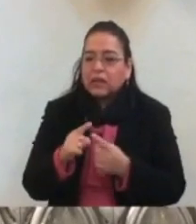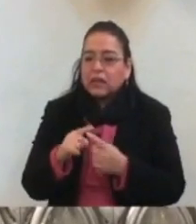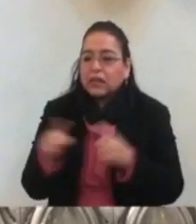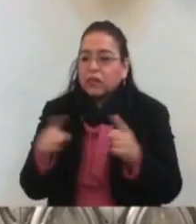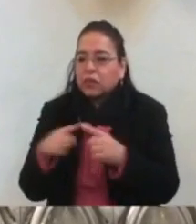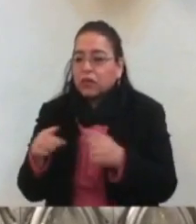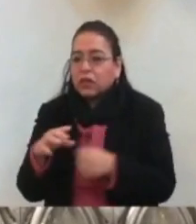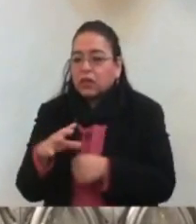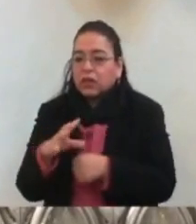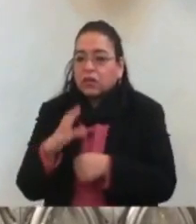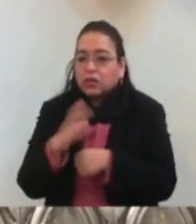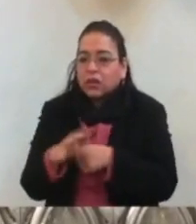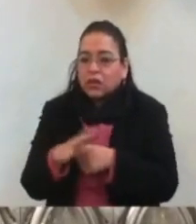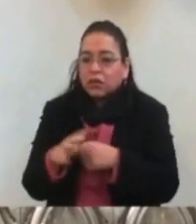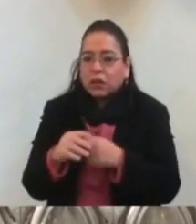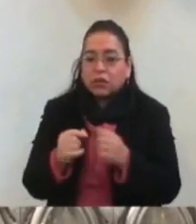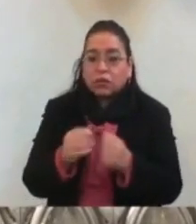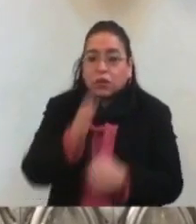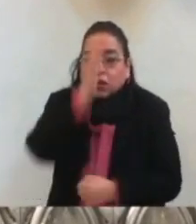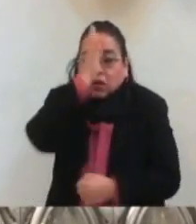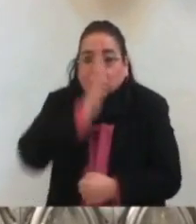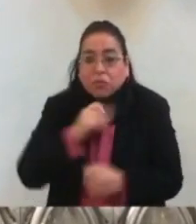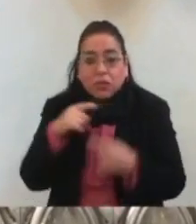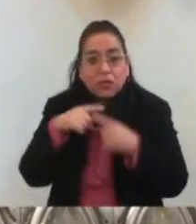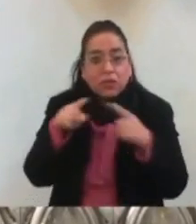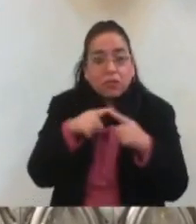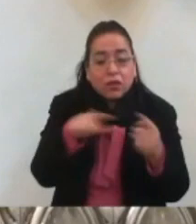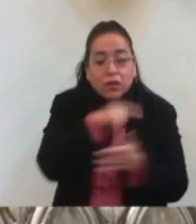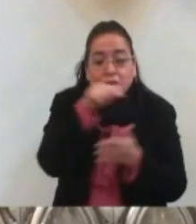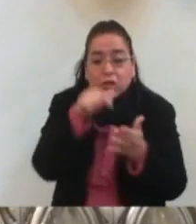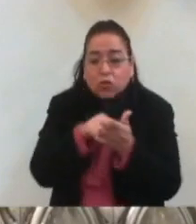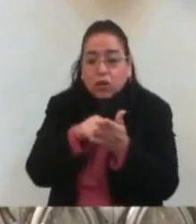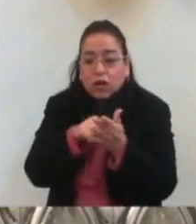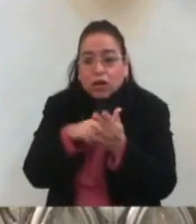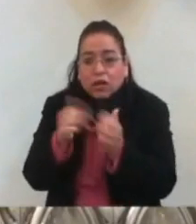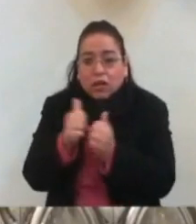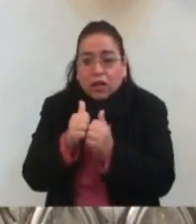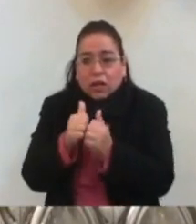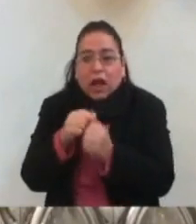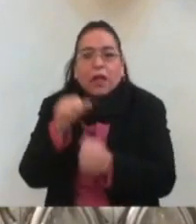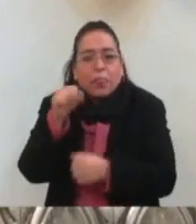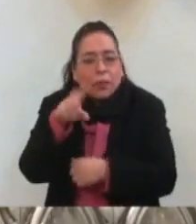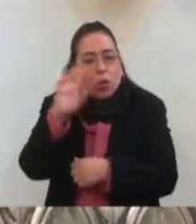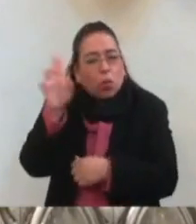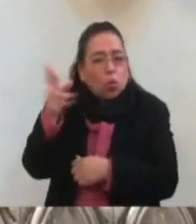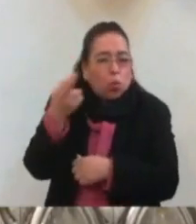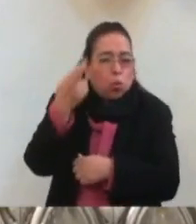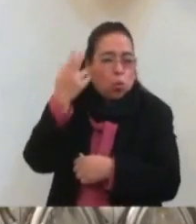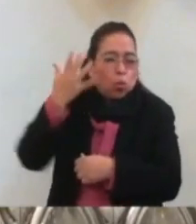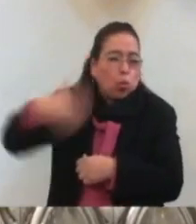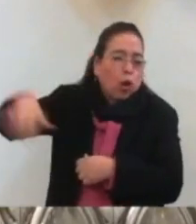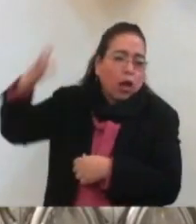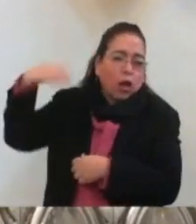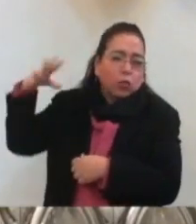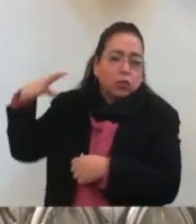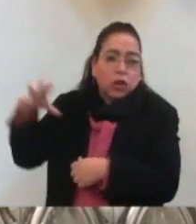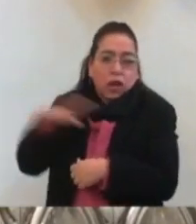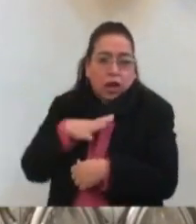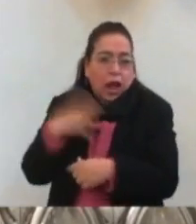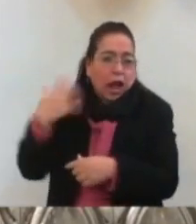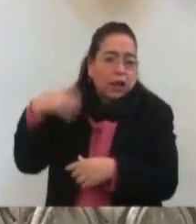en catacumbas en lugares secretos ya sea